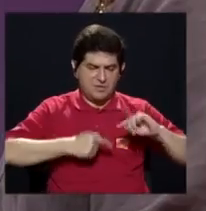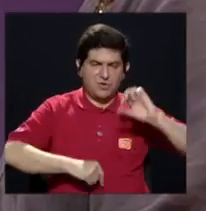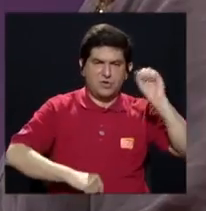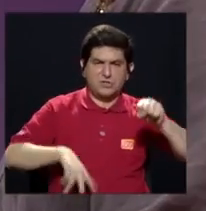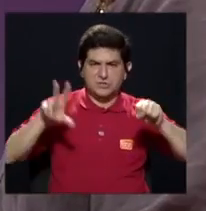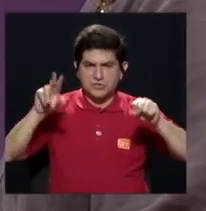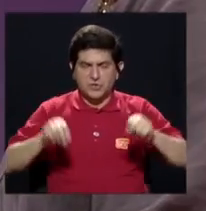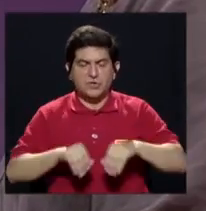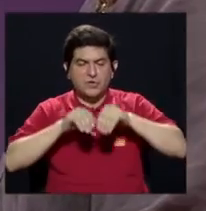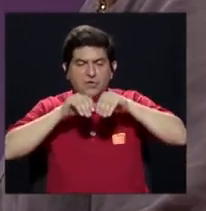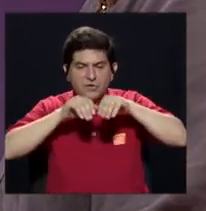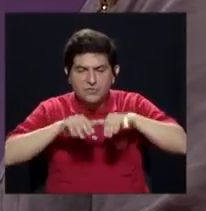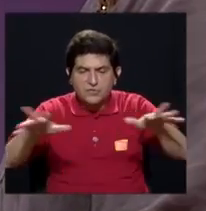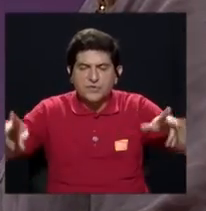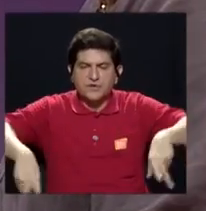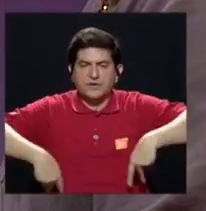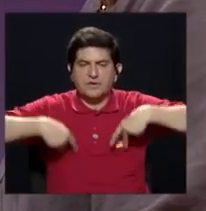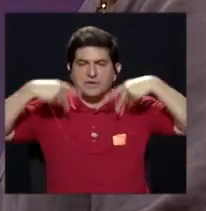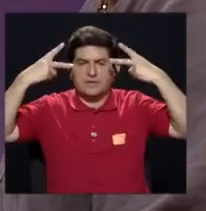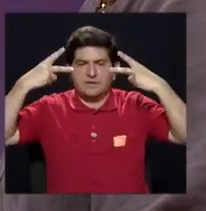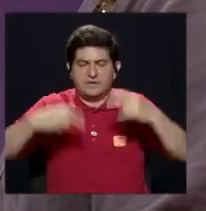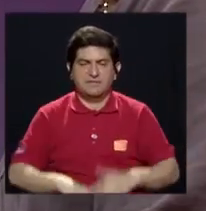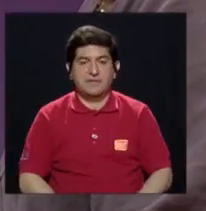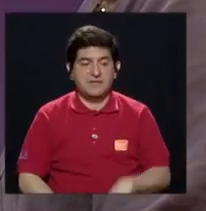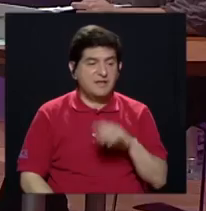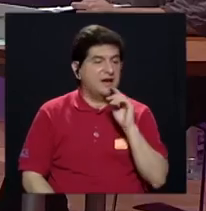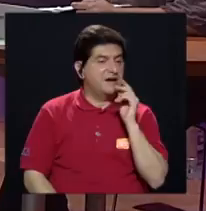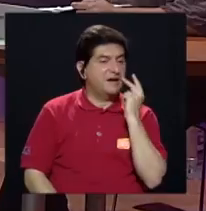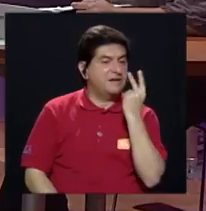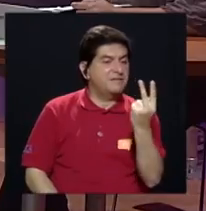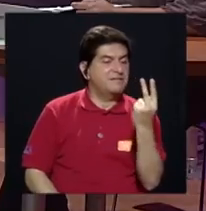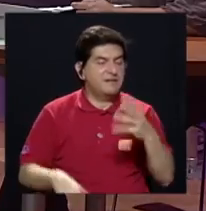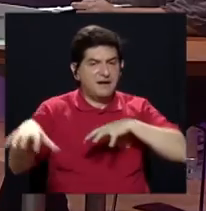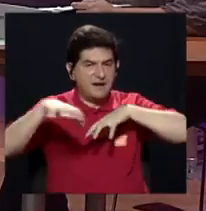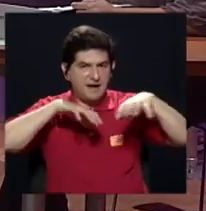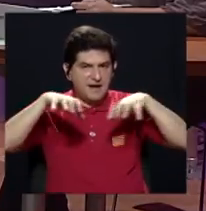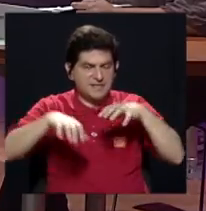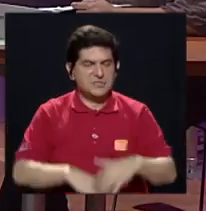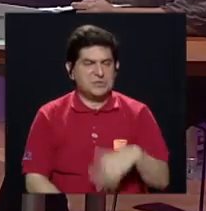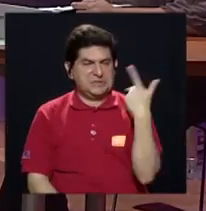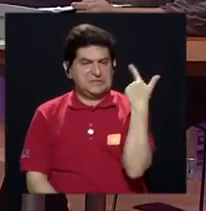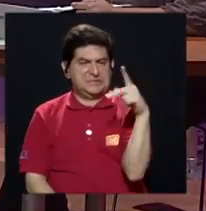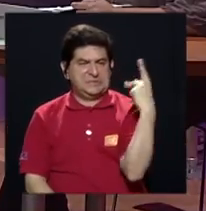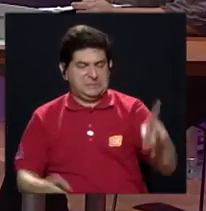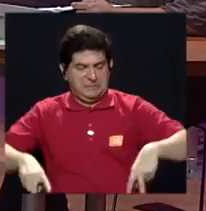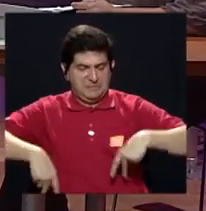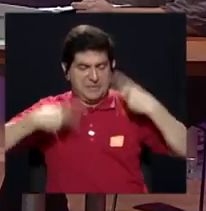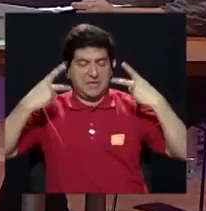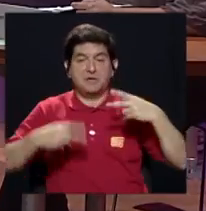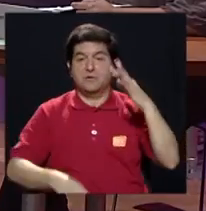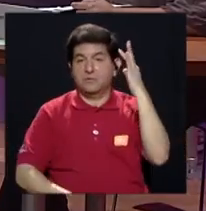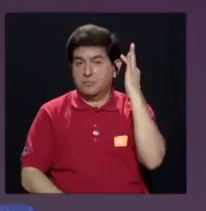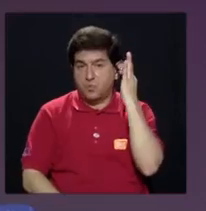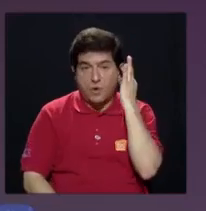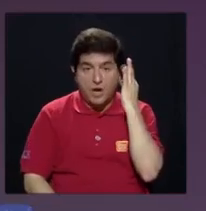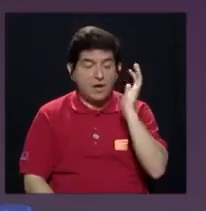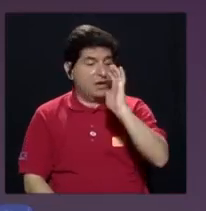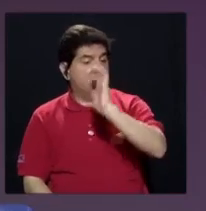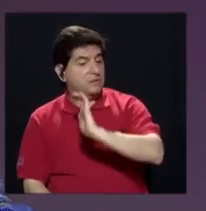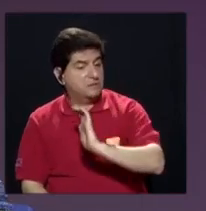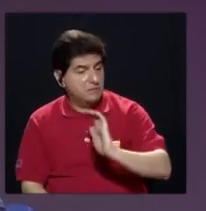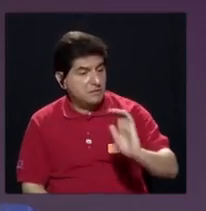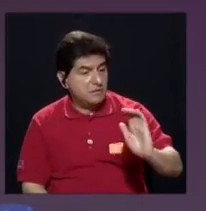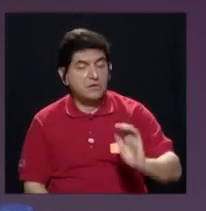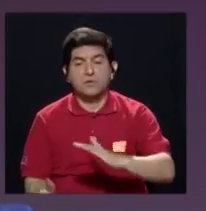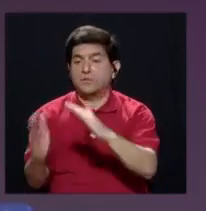red de la vida aquellos actos que ponen en riesgo la vida la vida de las mujeres la vida de los niños la